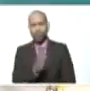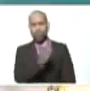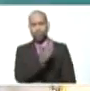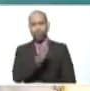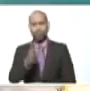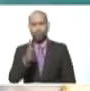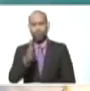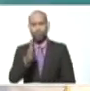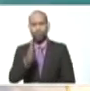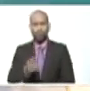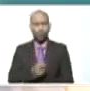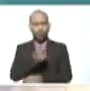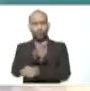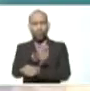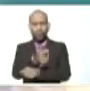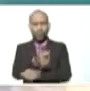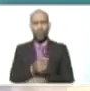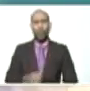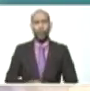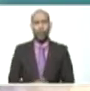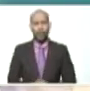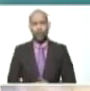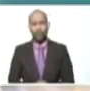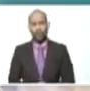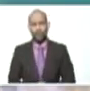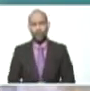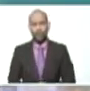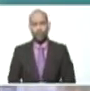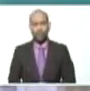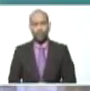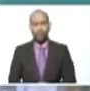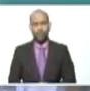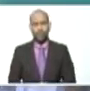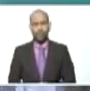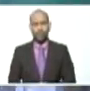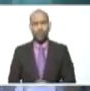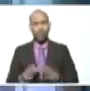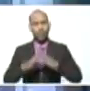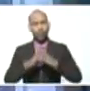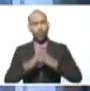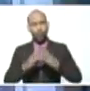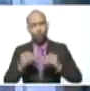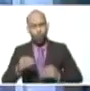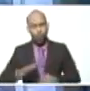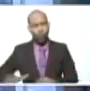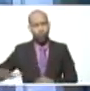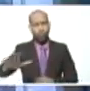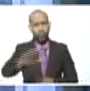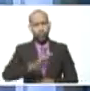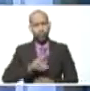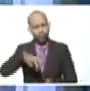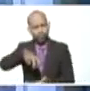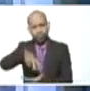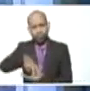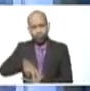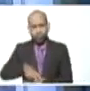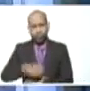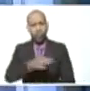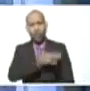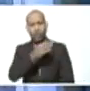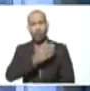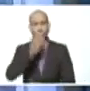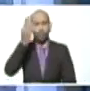de nuestro querido doctor José Gregorio Hernández. Todos nos regocijamos en el